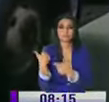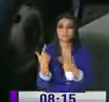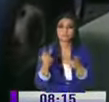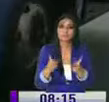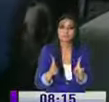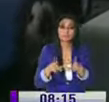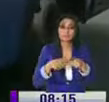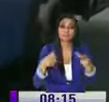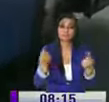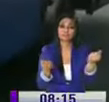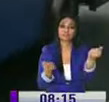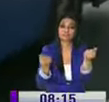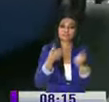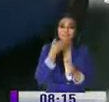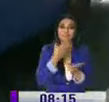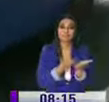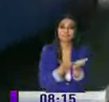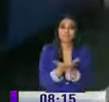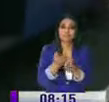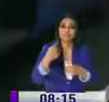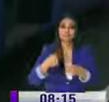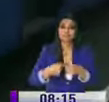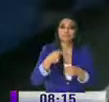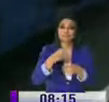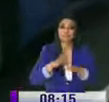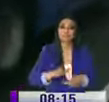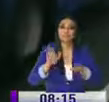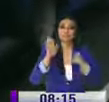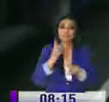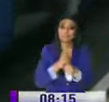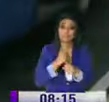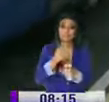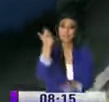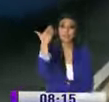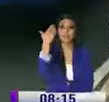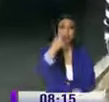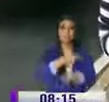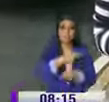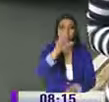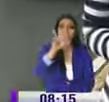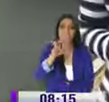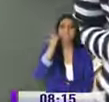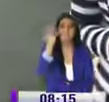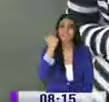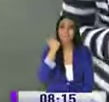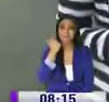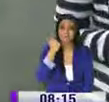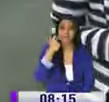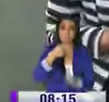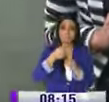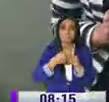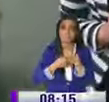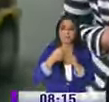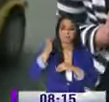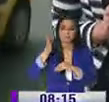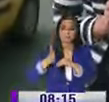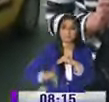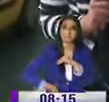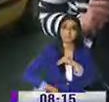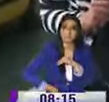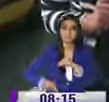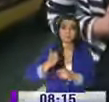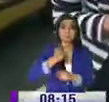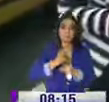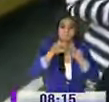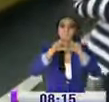calidad del servicio aquí en la capital el alcalde de la capital de 30 días para mejorarlo y como parte de ello aquí en la empresa